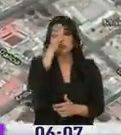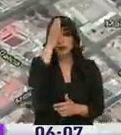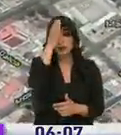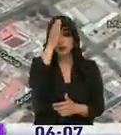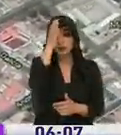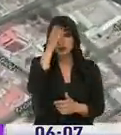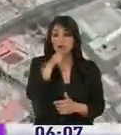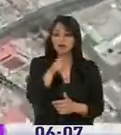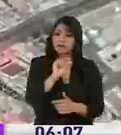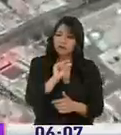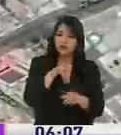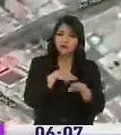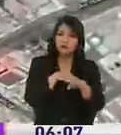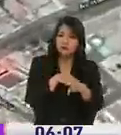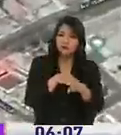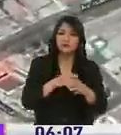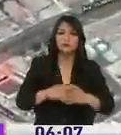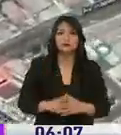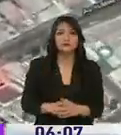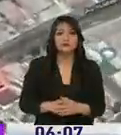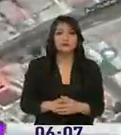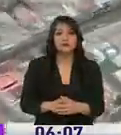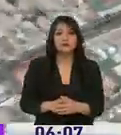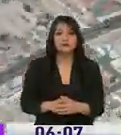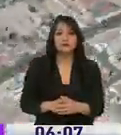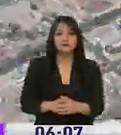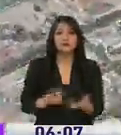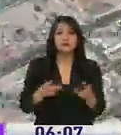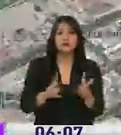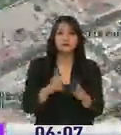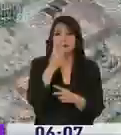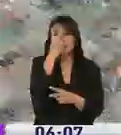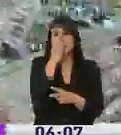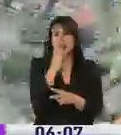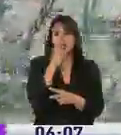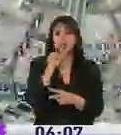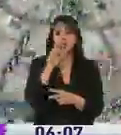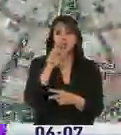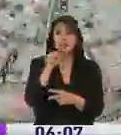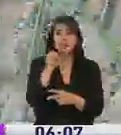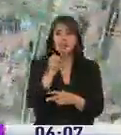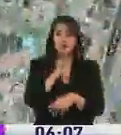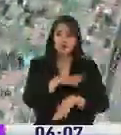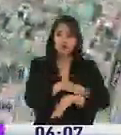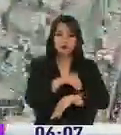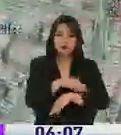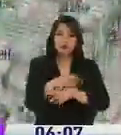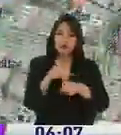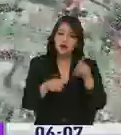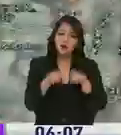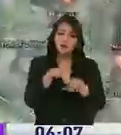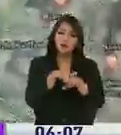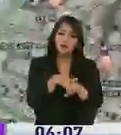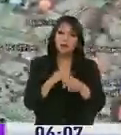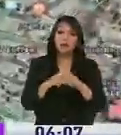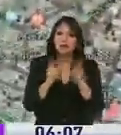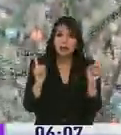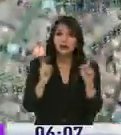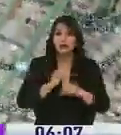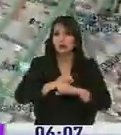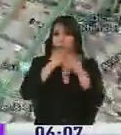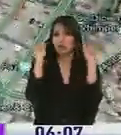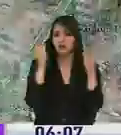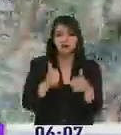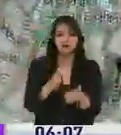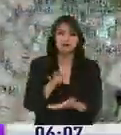algo de tráfico, igualmente el sector del Swiss Hotel, algo de tráfico, pequeños trancones, pero la ciudad amanece sin